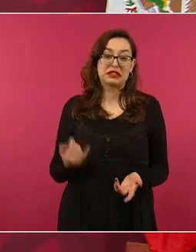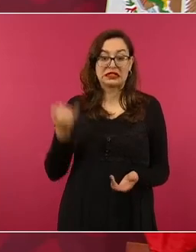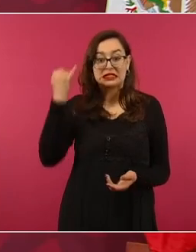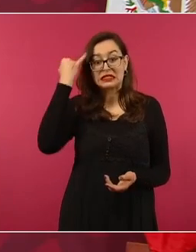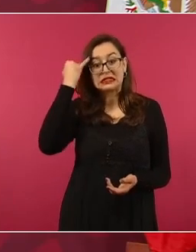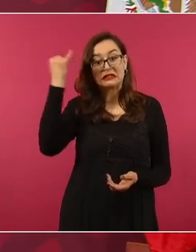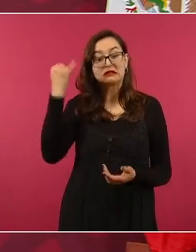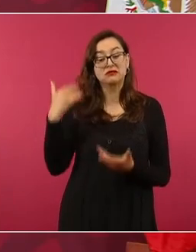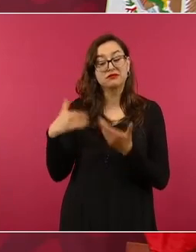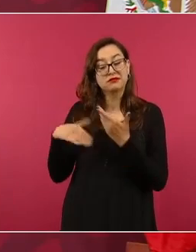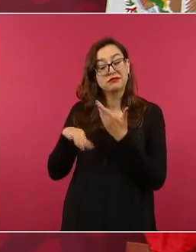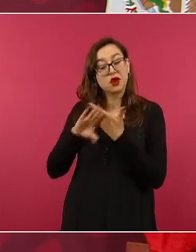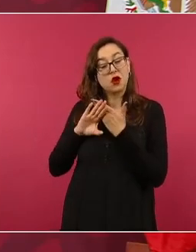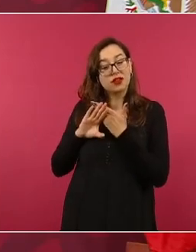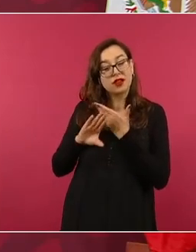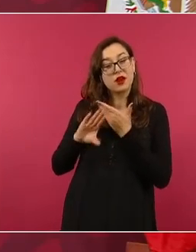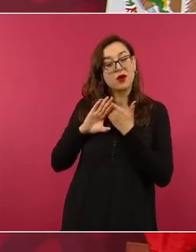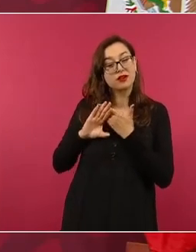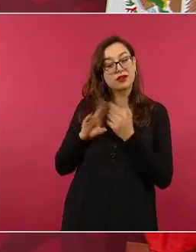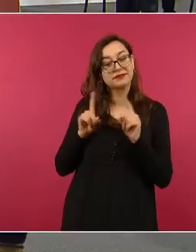cositas de nosotros.